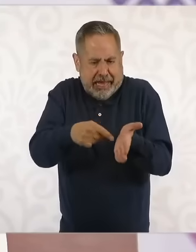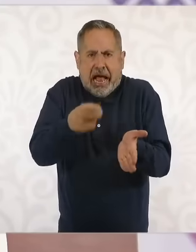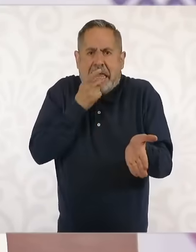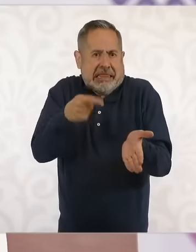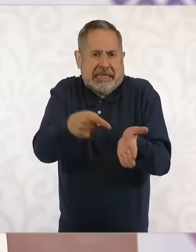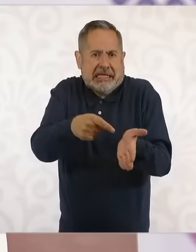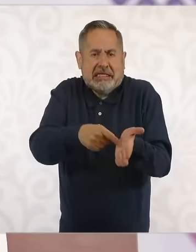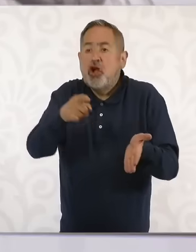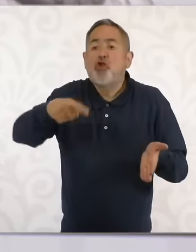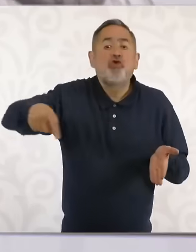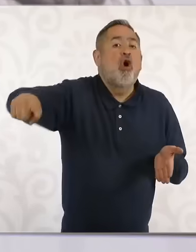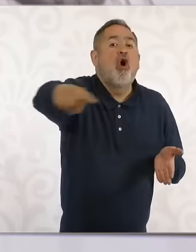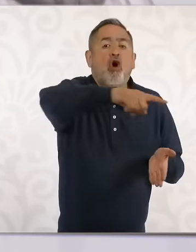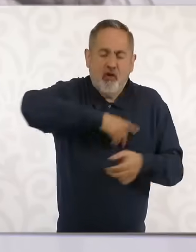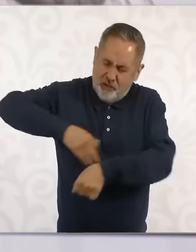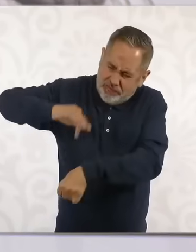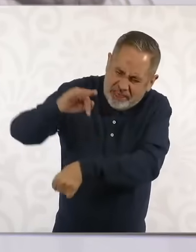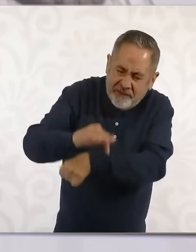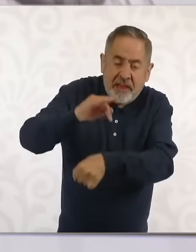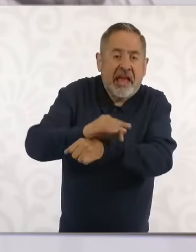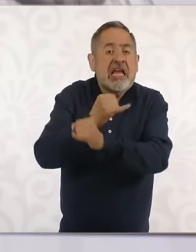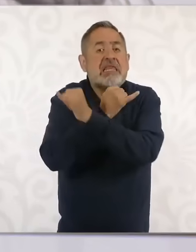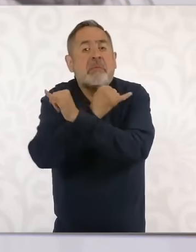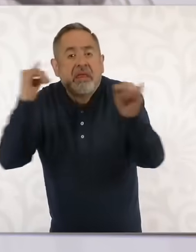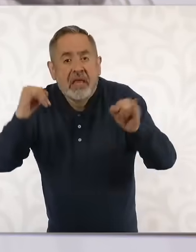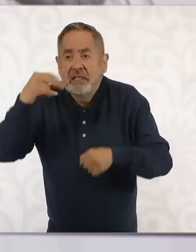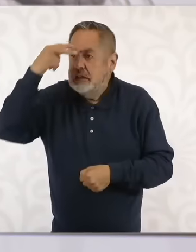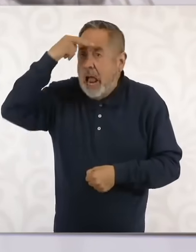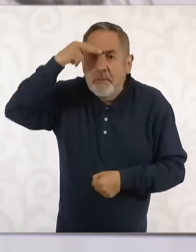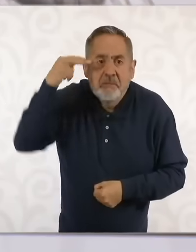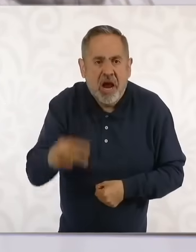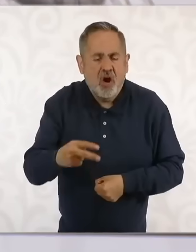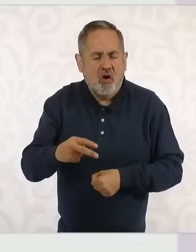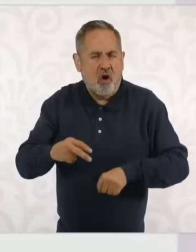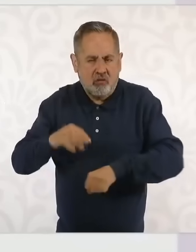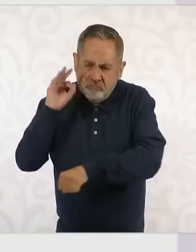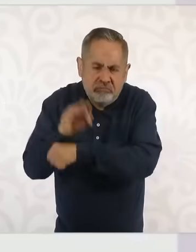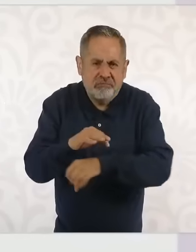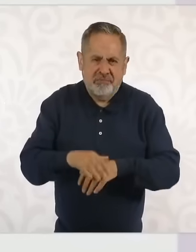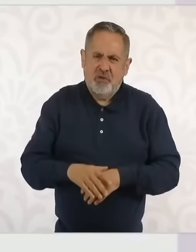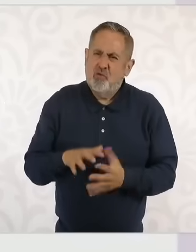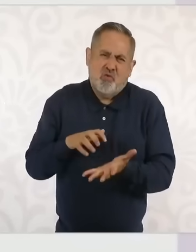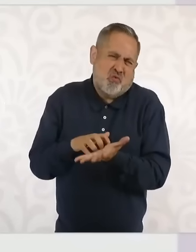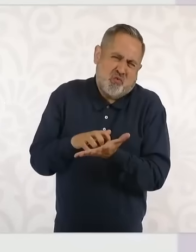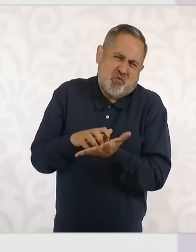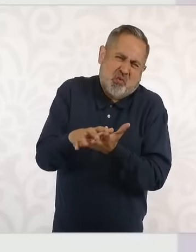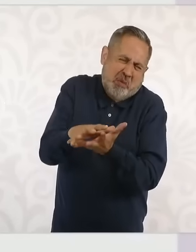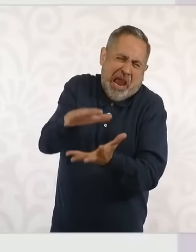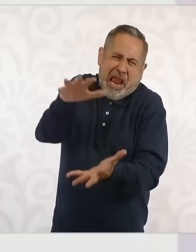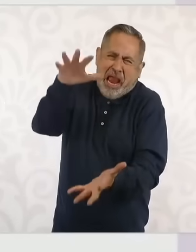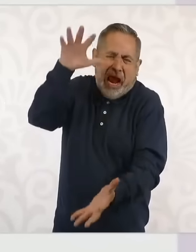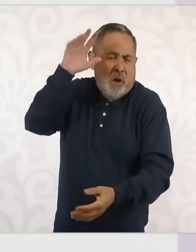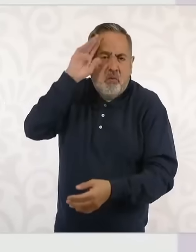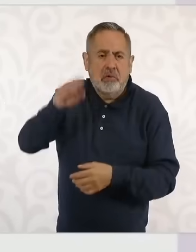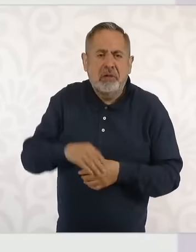La gente defiende la independencia y la soberanía de México en una amplísima mayoría. Son